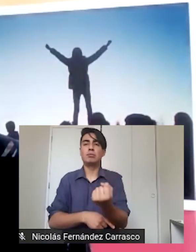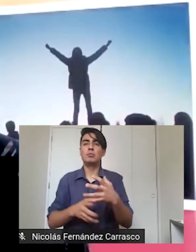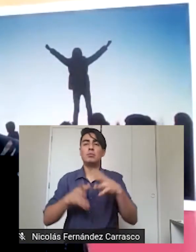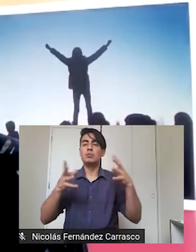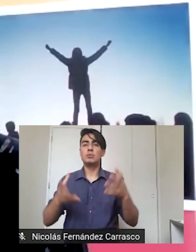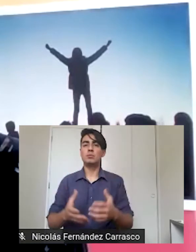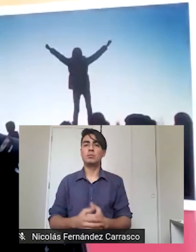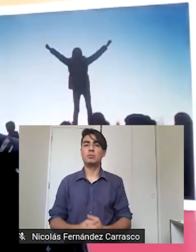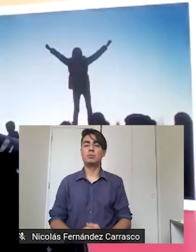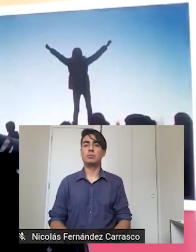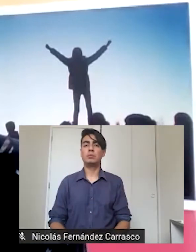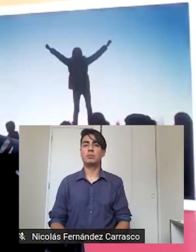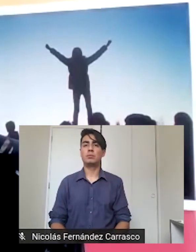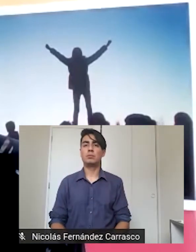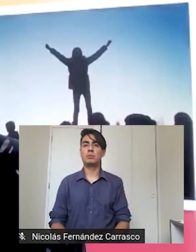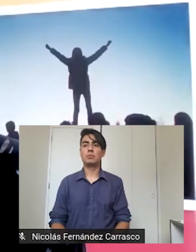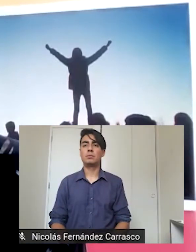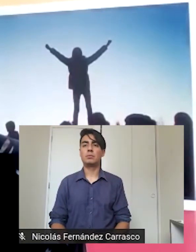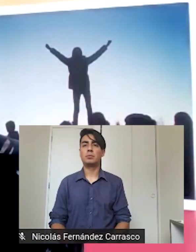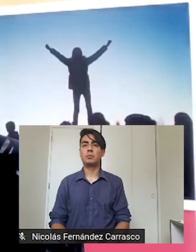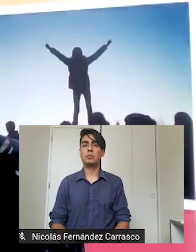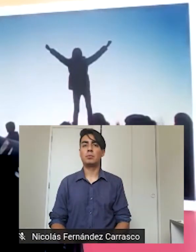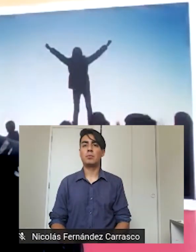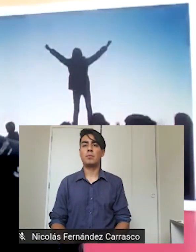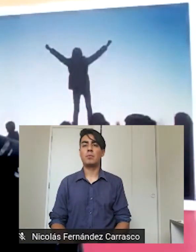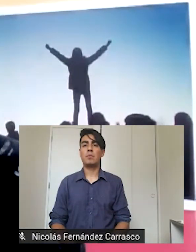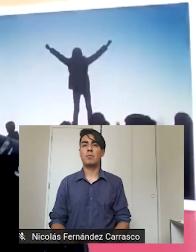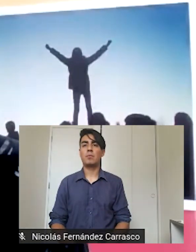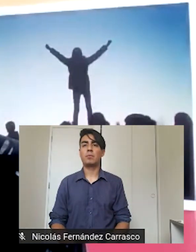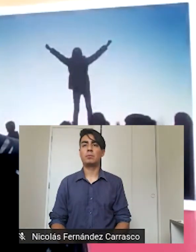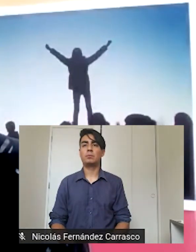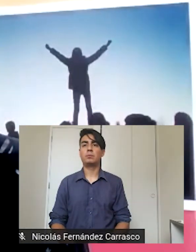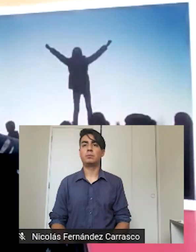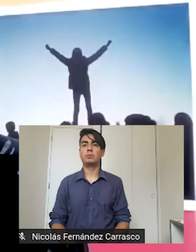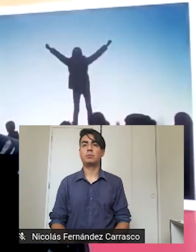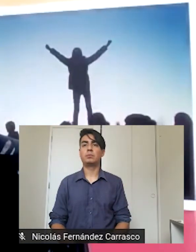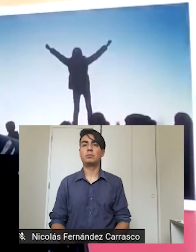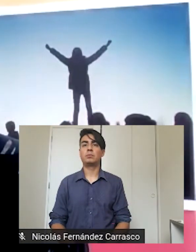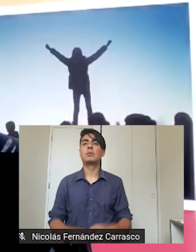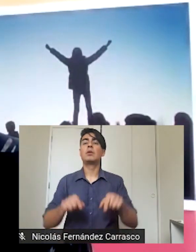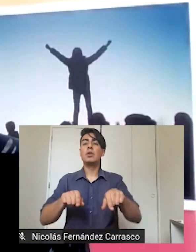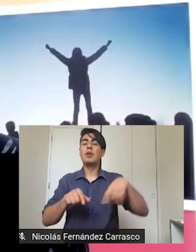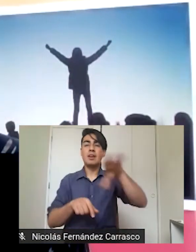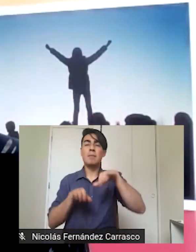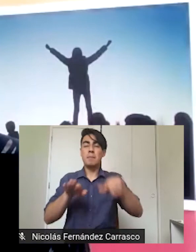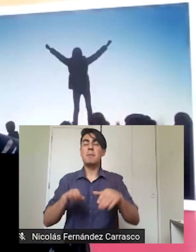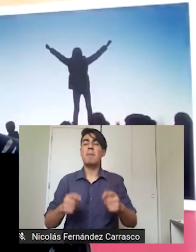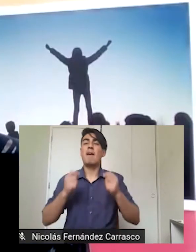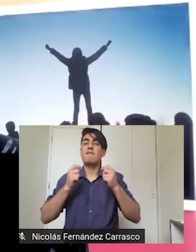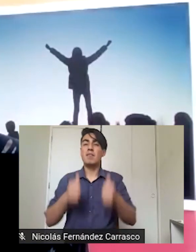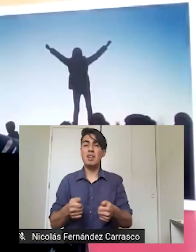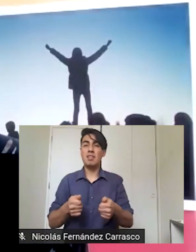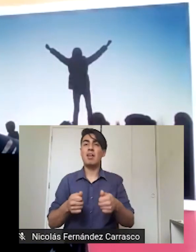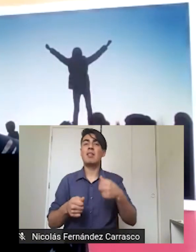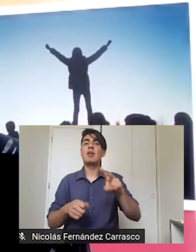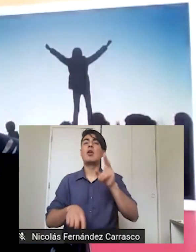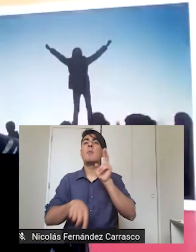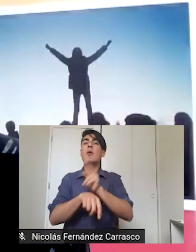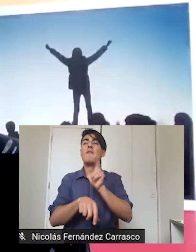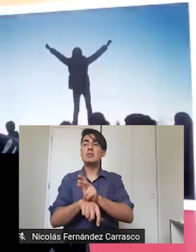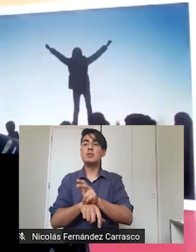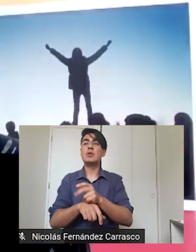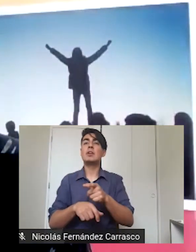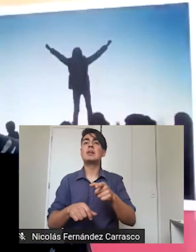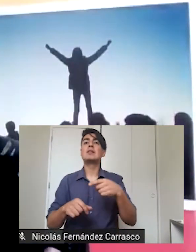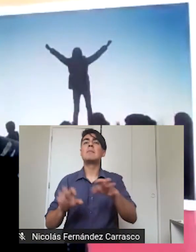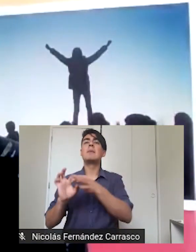Con estas habilidades, que los profesores tengan habilidades relacionadas con comunicación, porque así se pueden transferir mejor a la sala